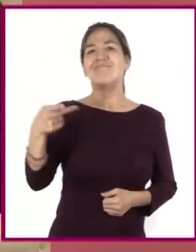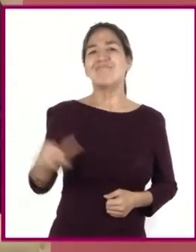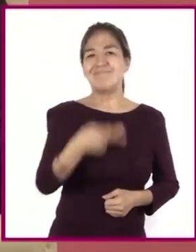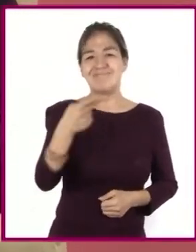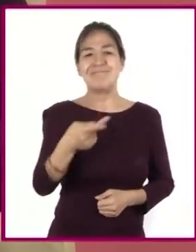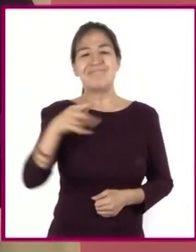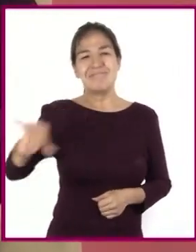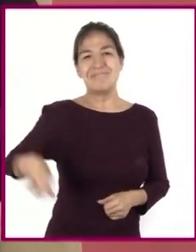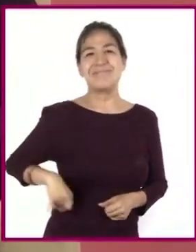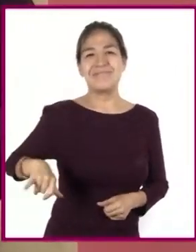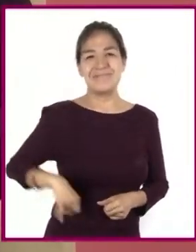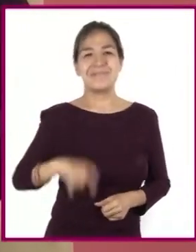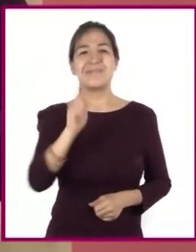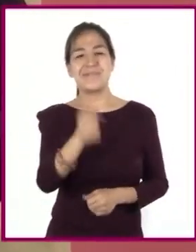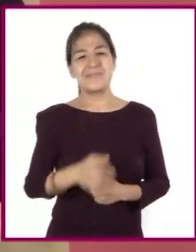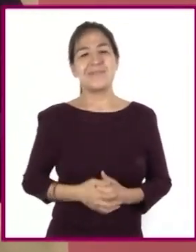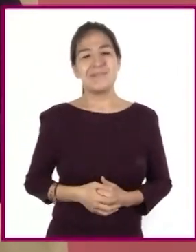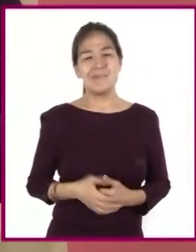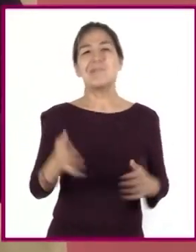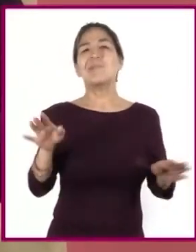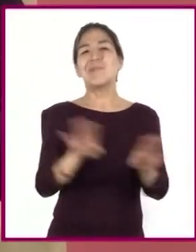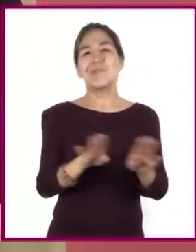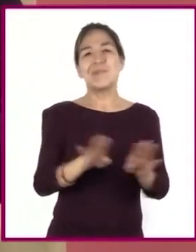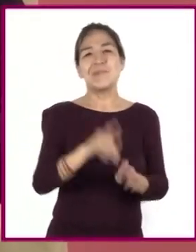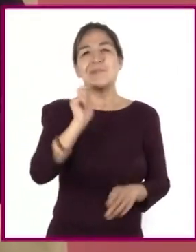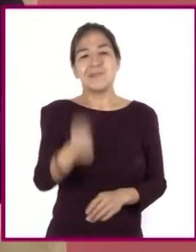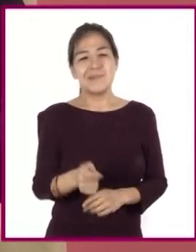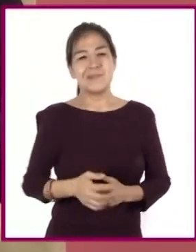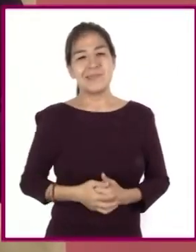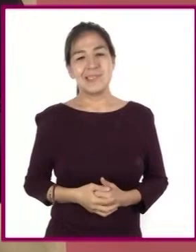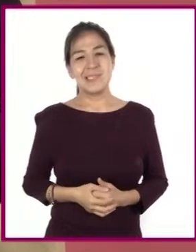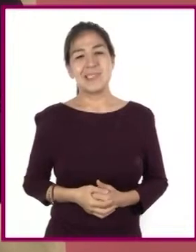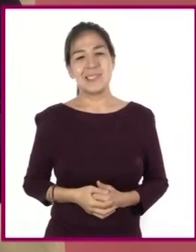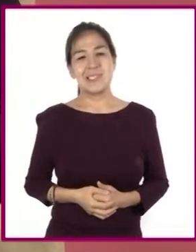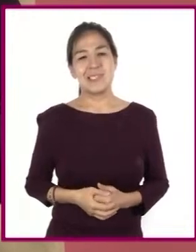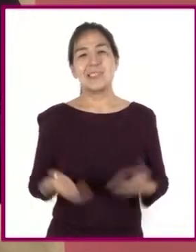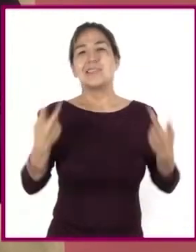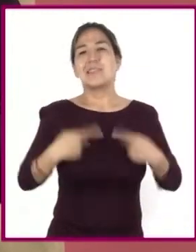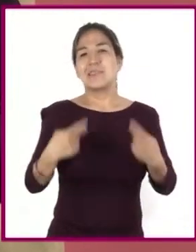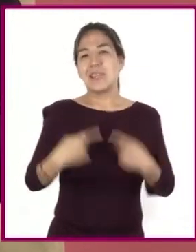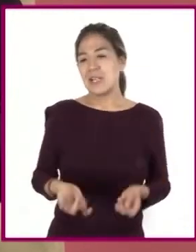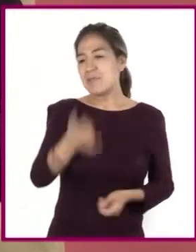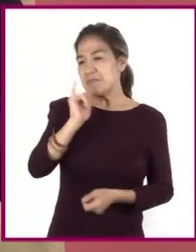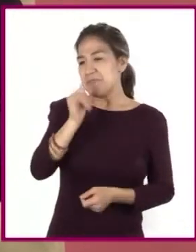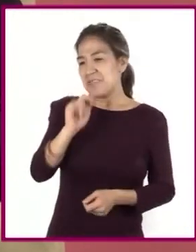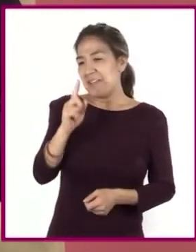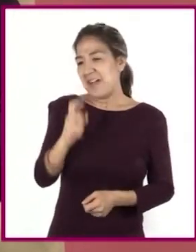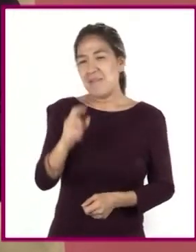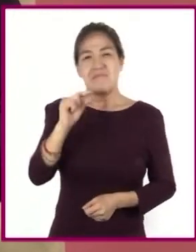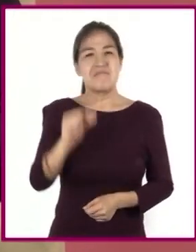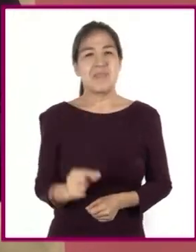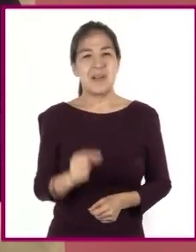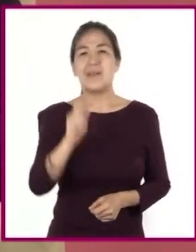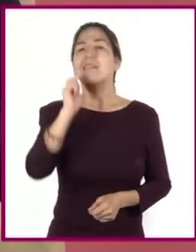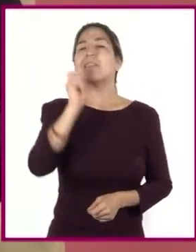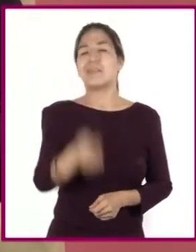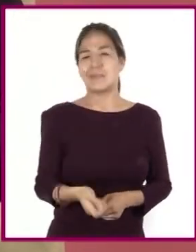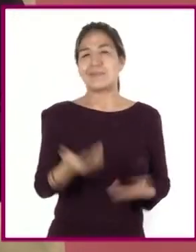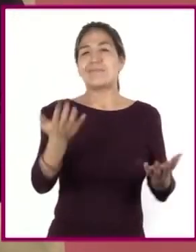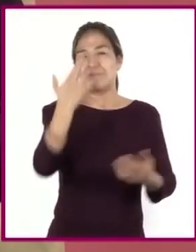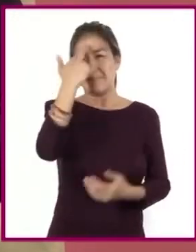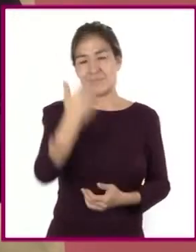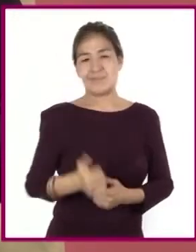Yo creo que existen muchos factores que contribuyen a que las personas no tomemos suficiente agua. En primer lugar,